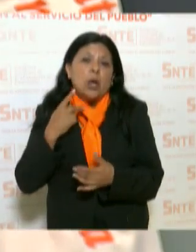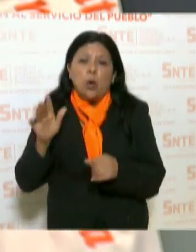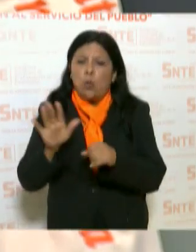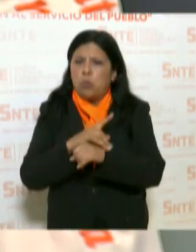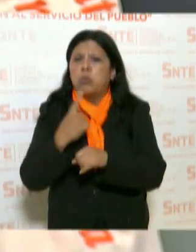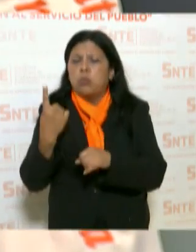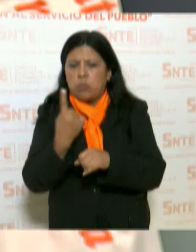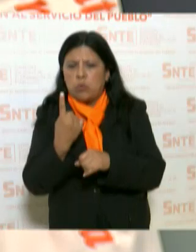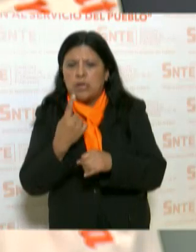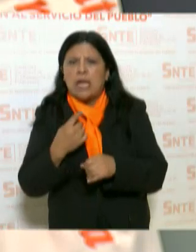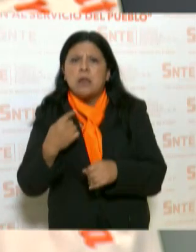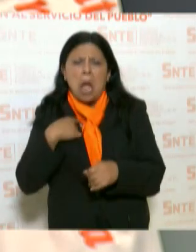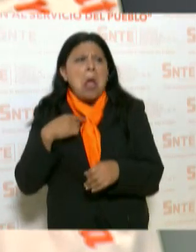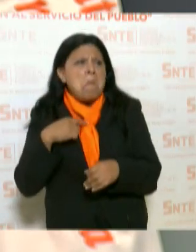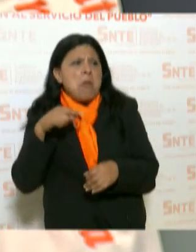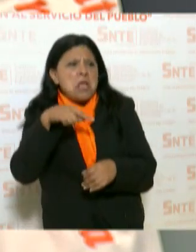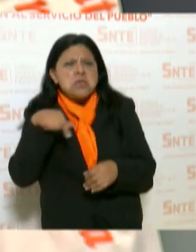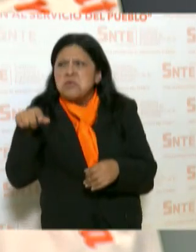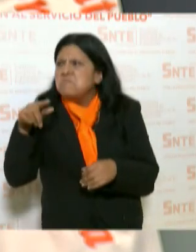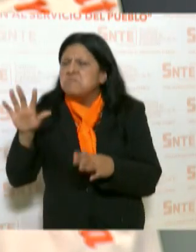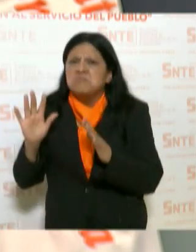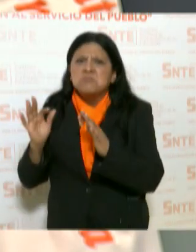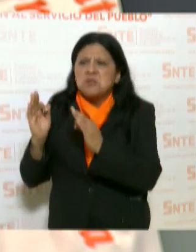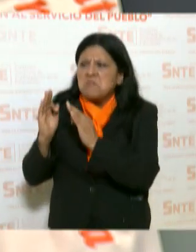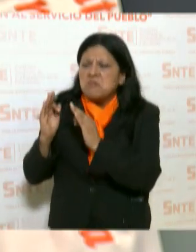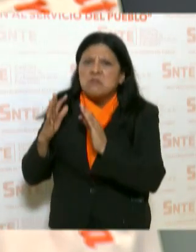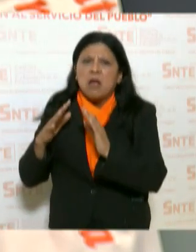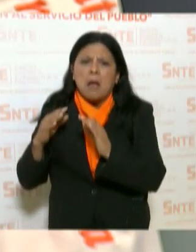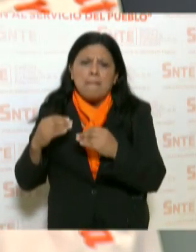vivíamos por aquí cerca en una colonia popular